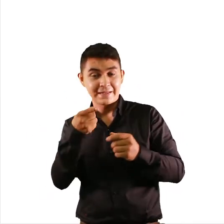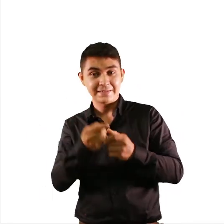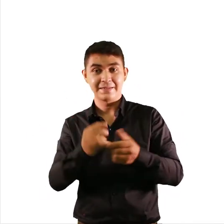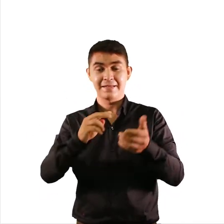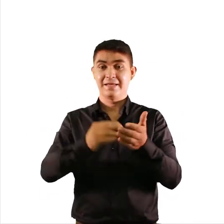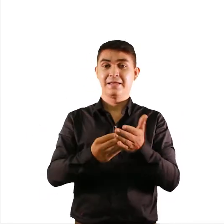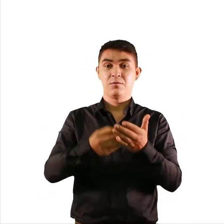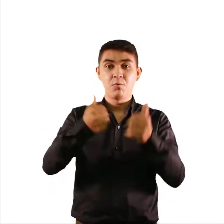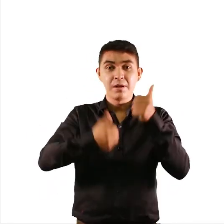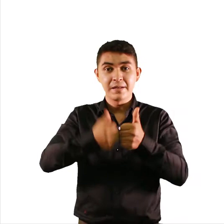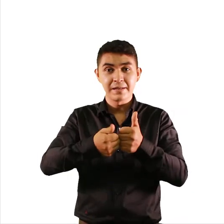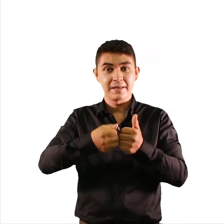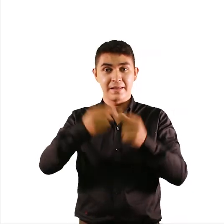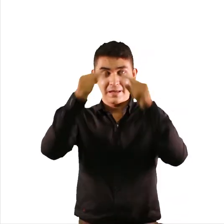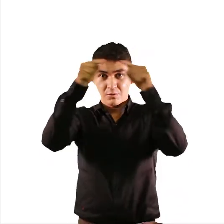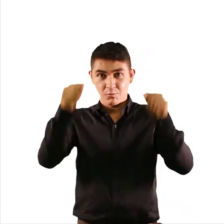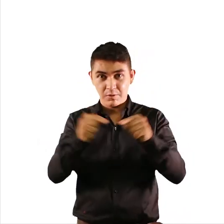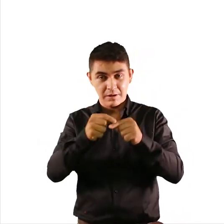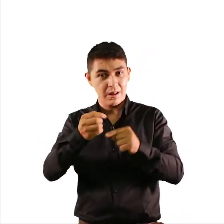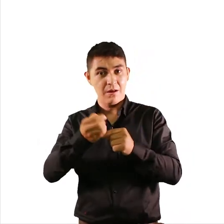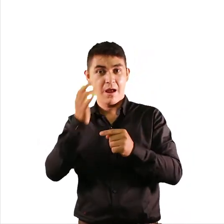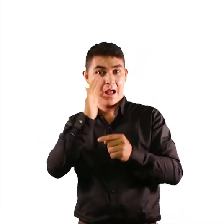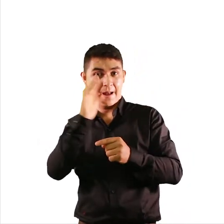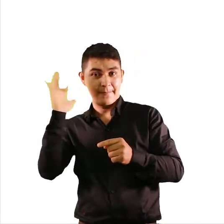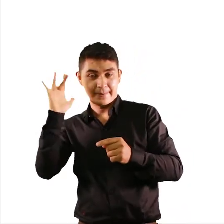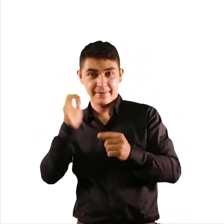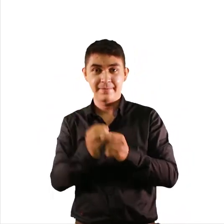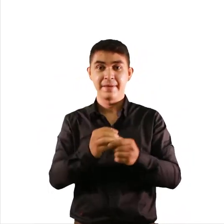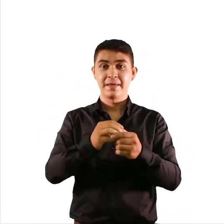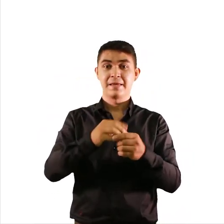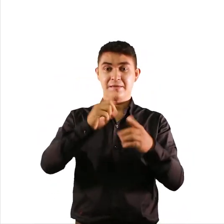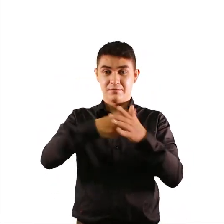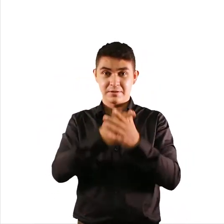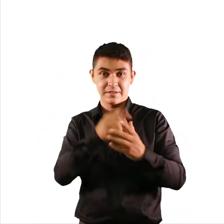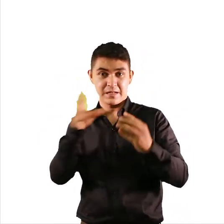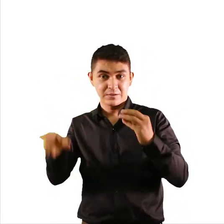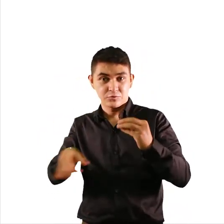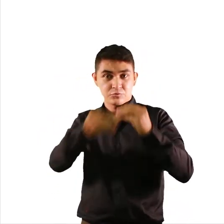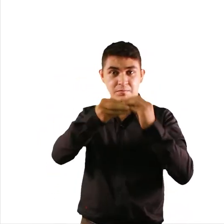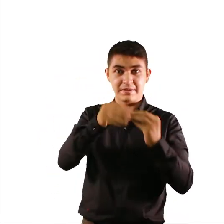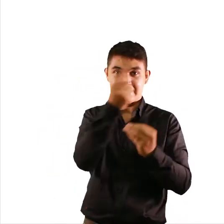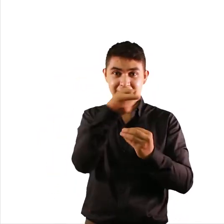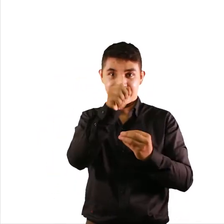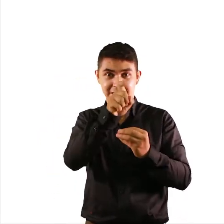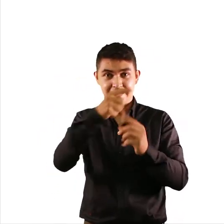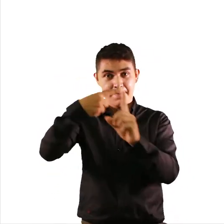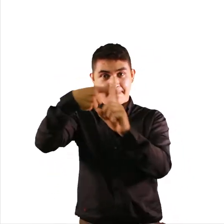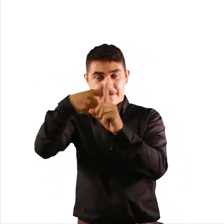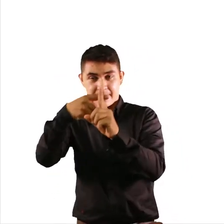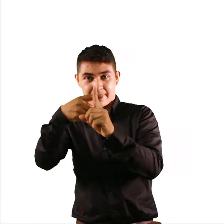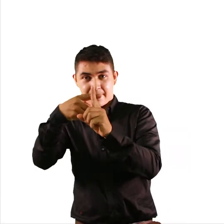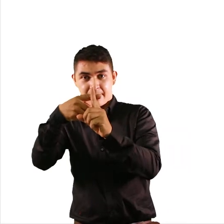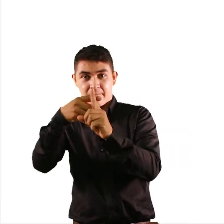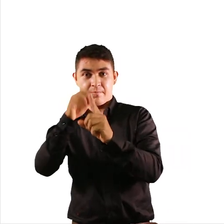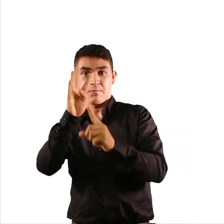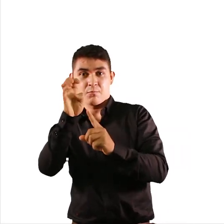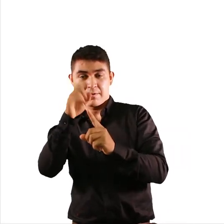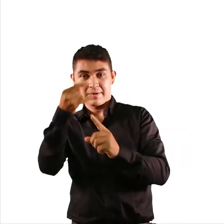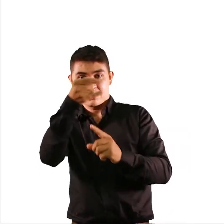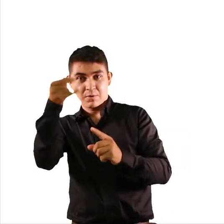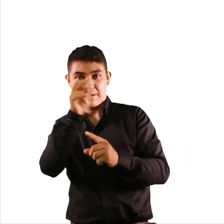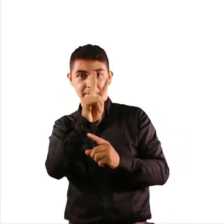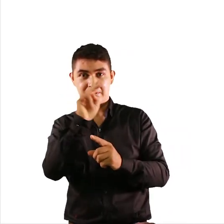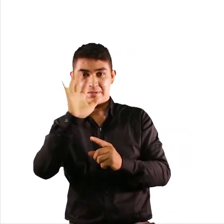amarillo. Y al sumar 16 más 9, tenemos 25, que es